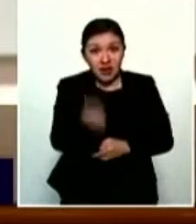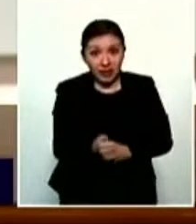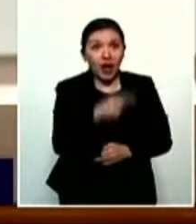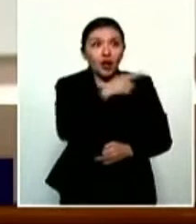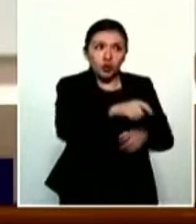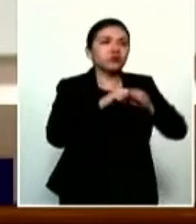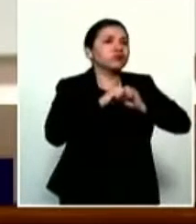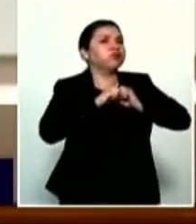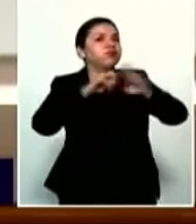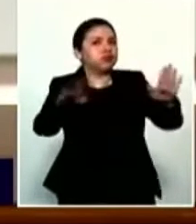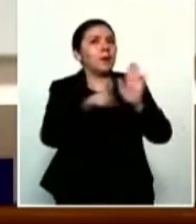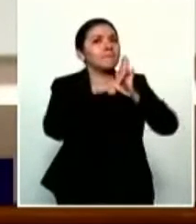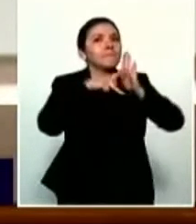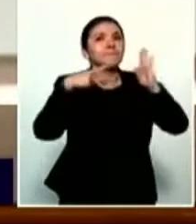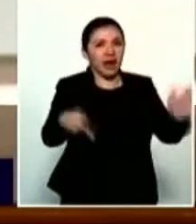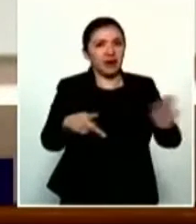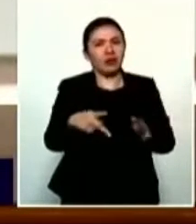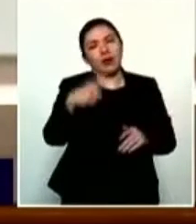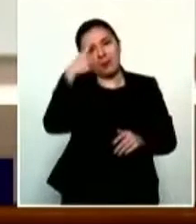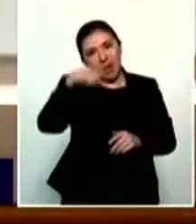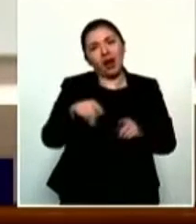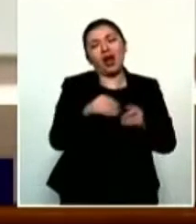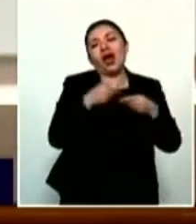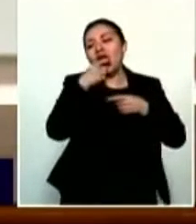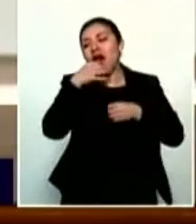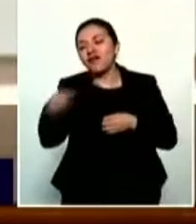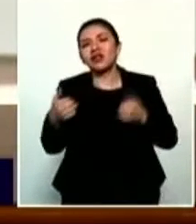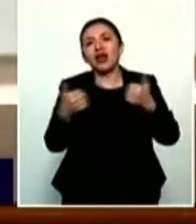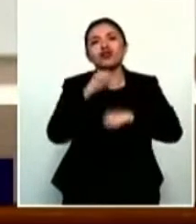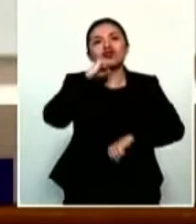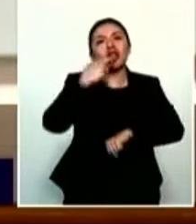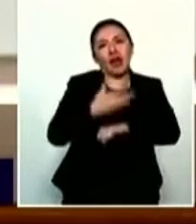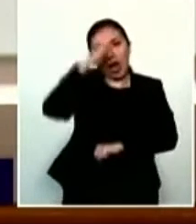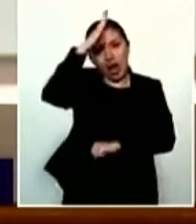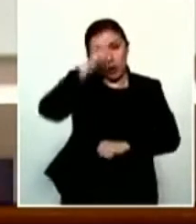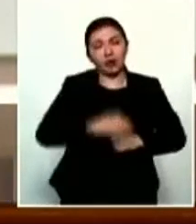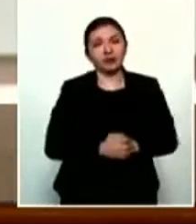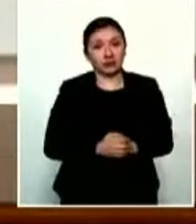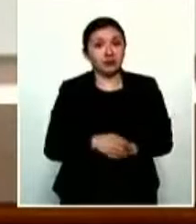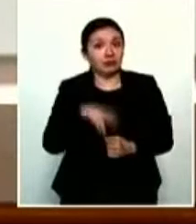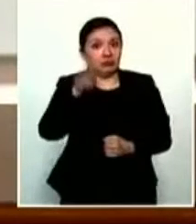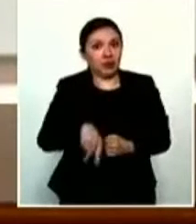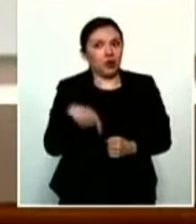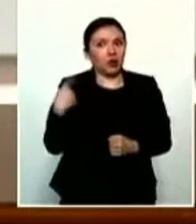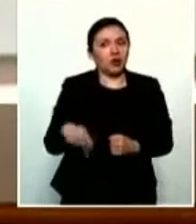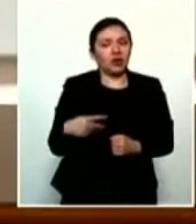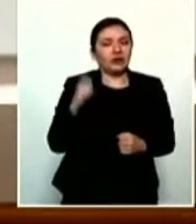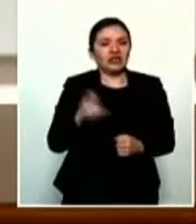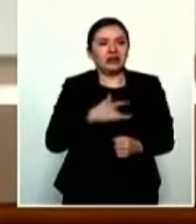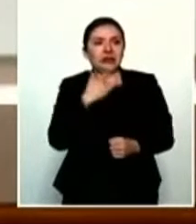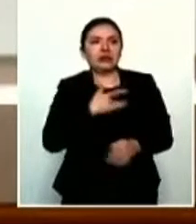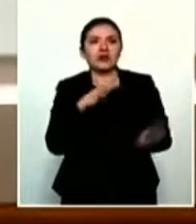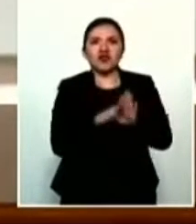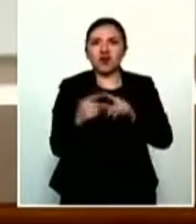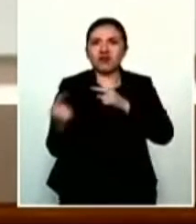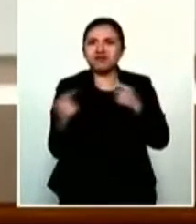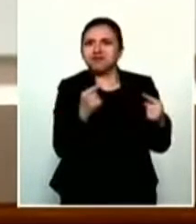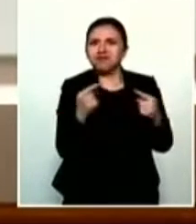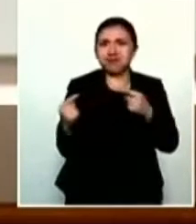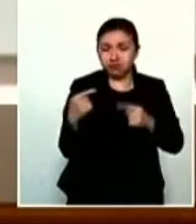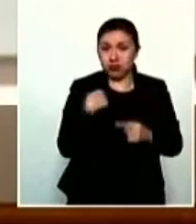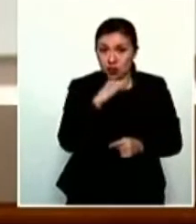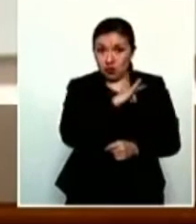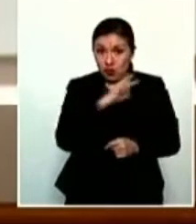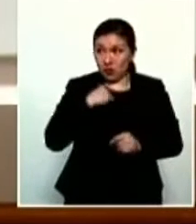a la prensa y lo bajaran a la Secretaría de Acuerdos. Era tal la tensión que yo no sabía si iba a poder